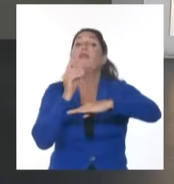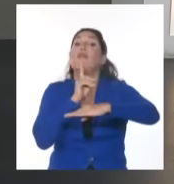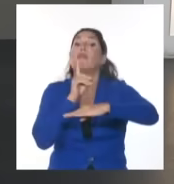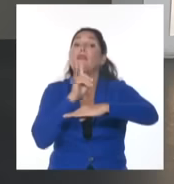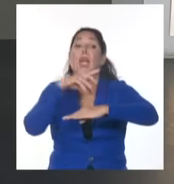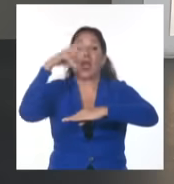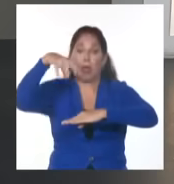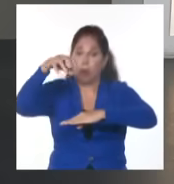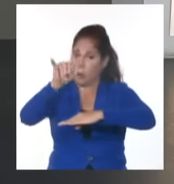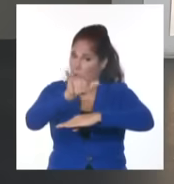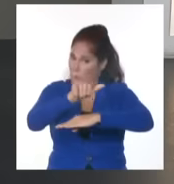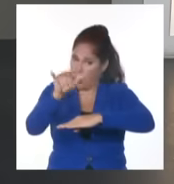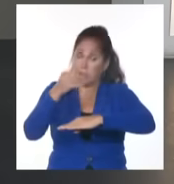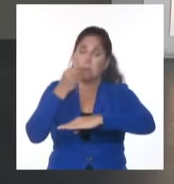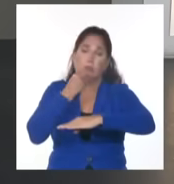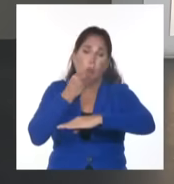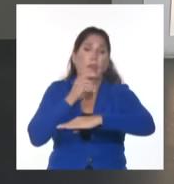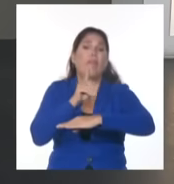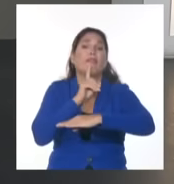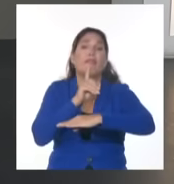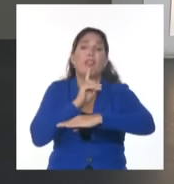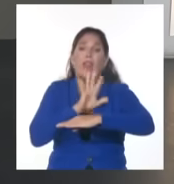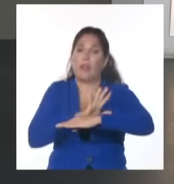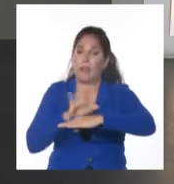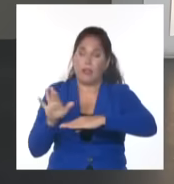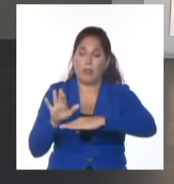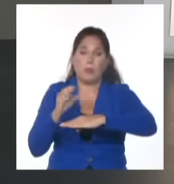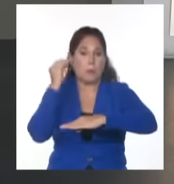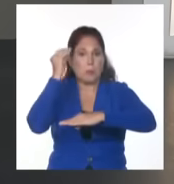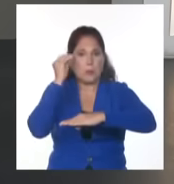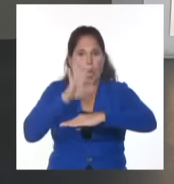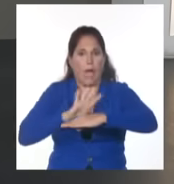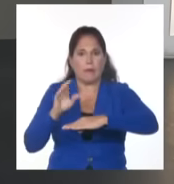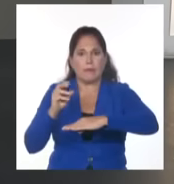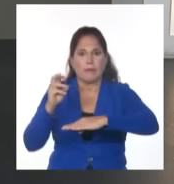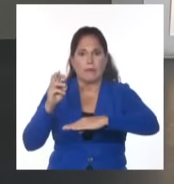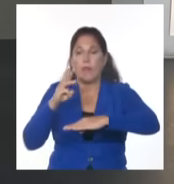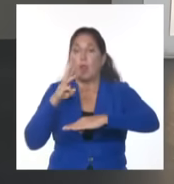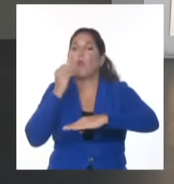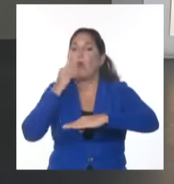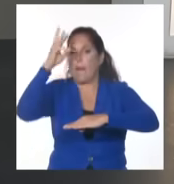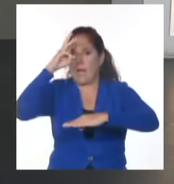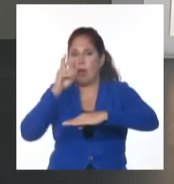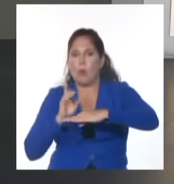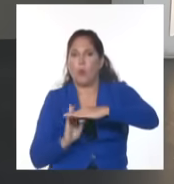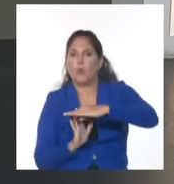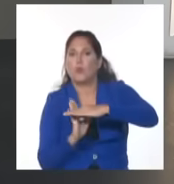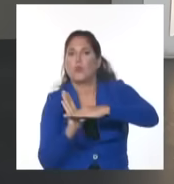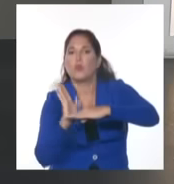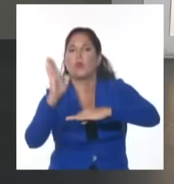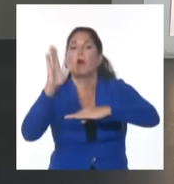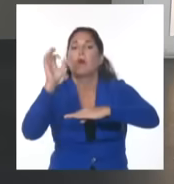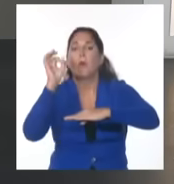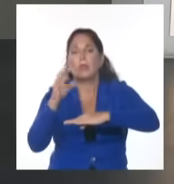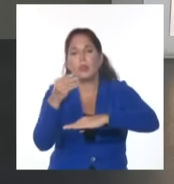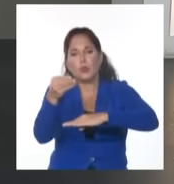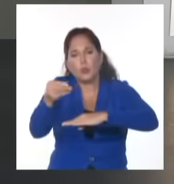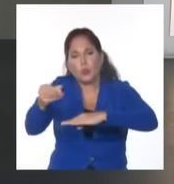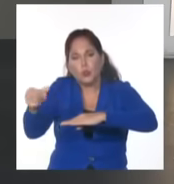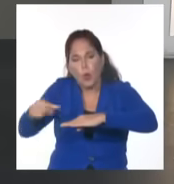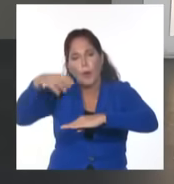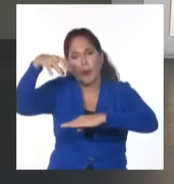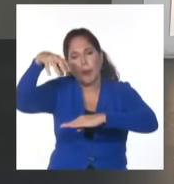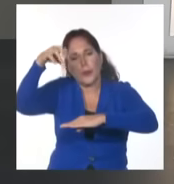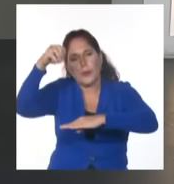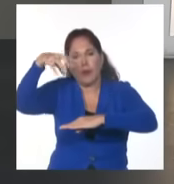pudieran ocurrir, cuando ya entre en tierra norteamericana al norte de la Florida, será que empezará a disminuir esa lluvia